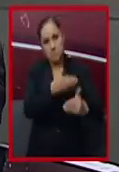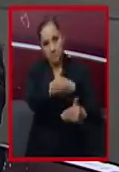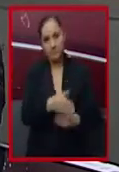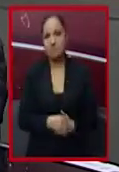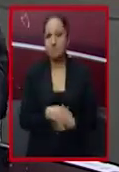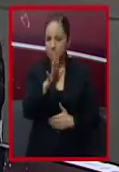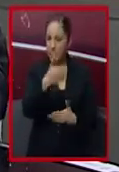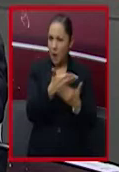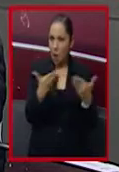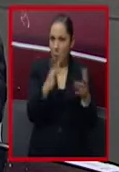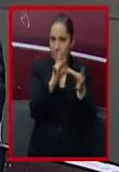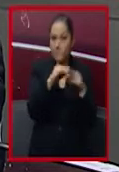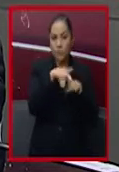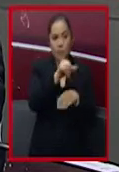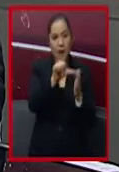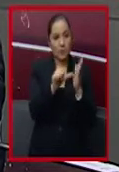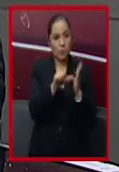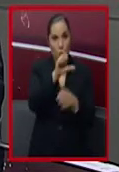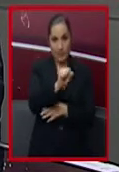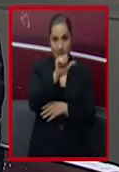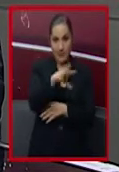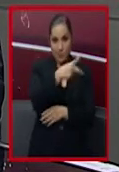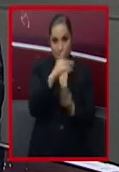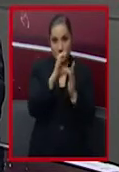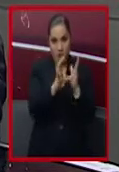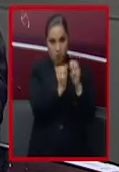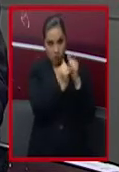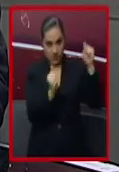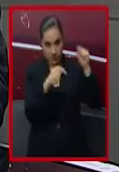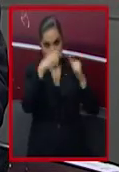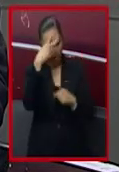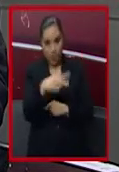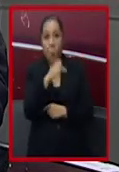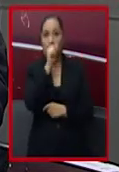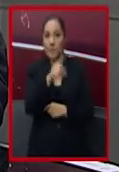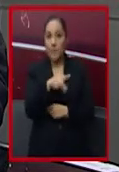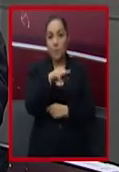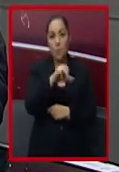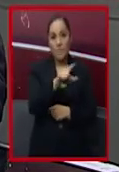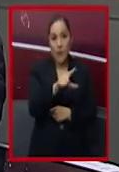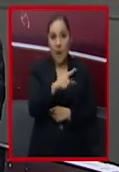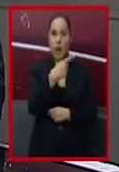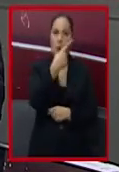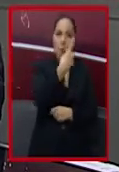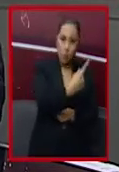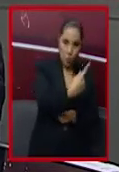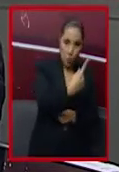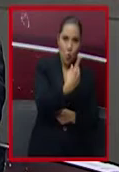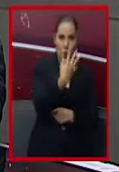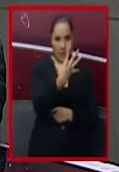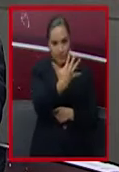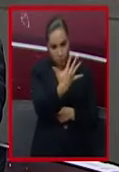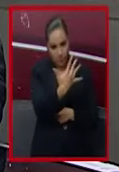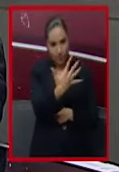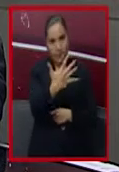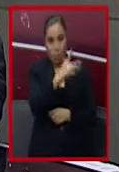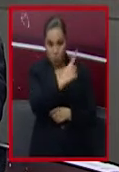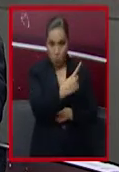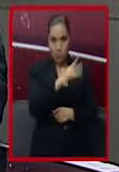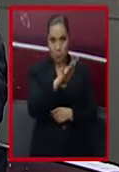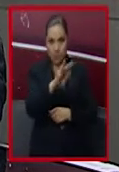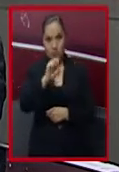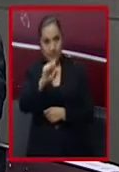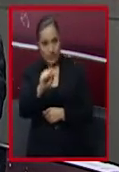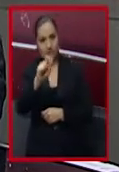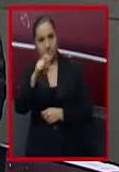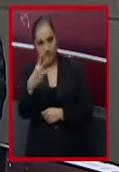de la Constitución Política de los Estados Unidos Mexicanos, así como numeral 40, 1, 50, quinto, sexto y 23, numeral 1,